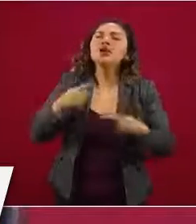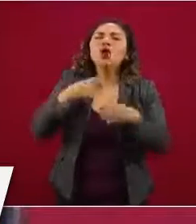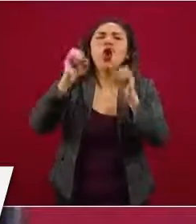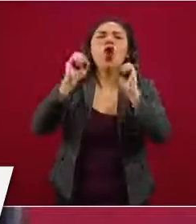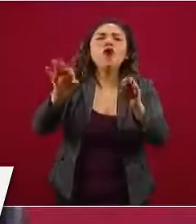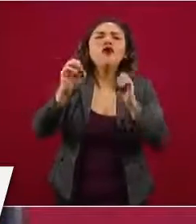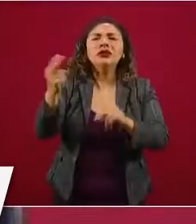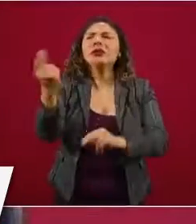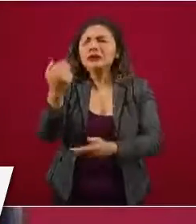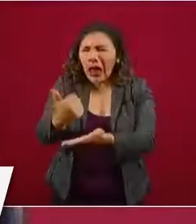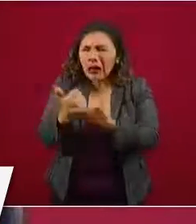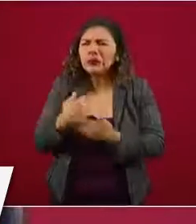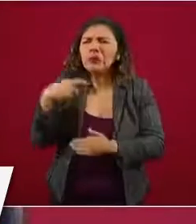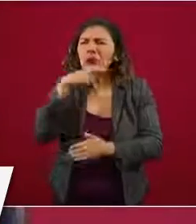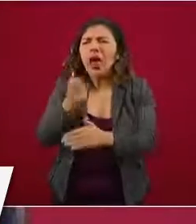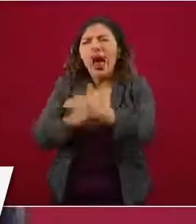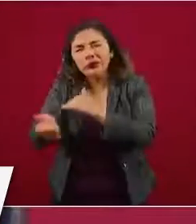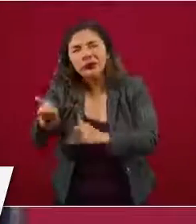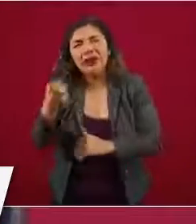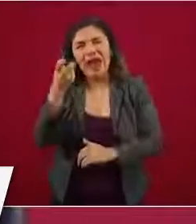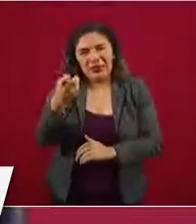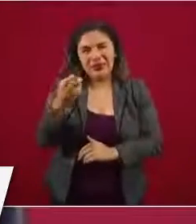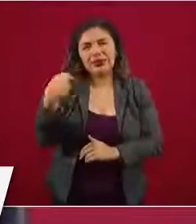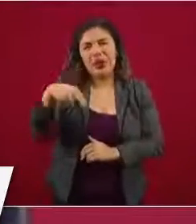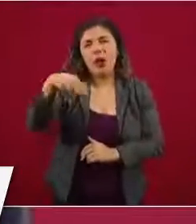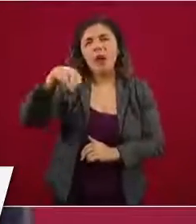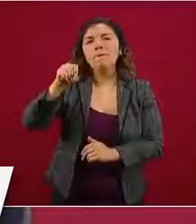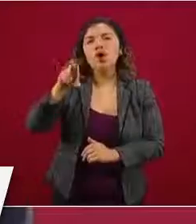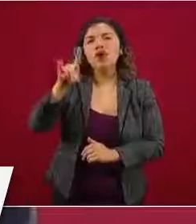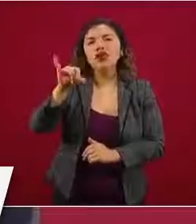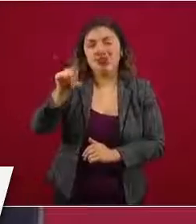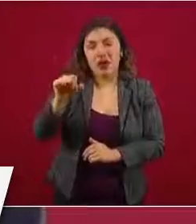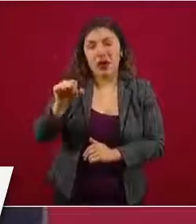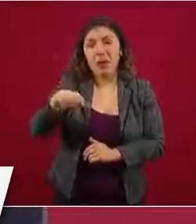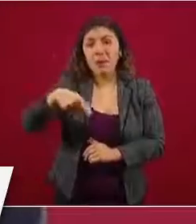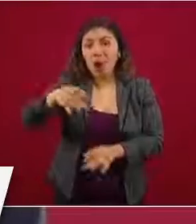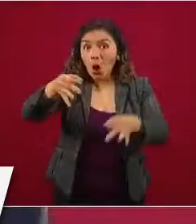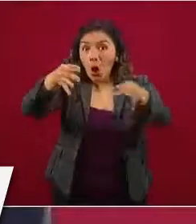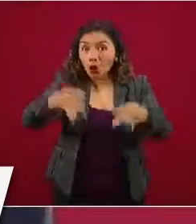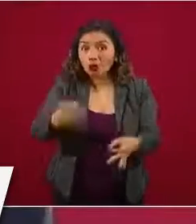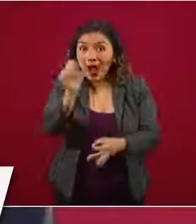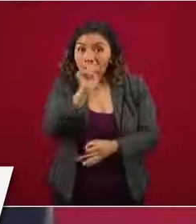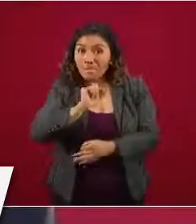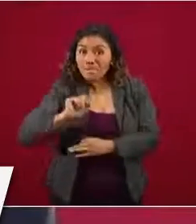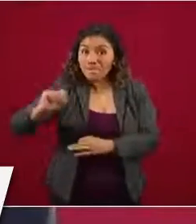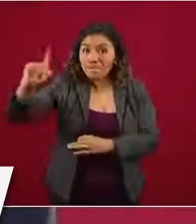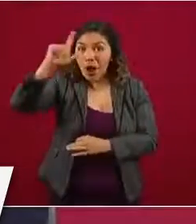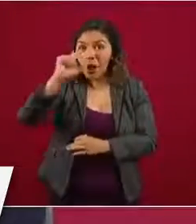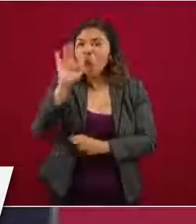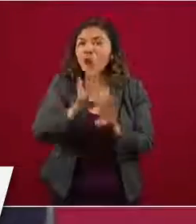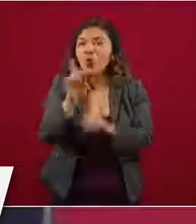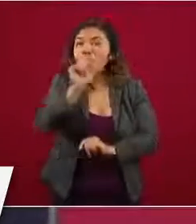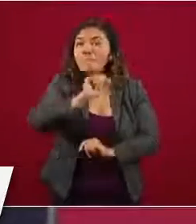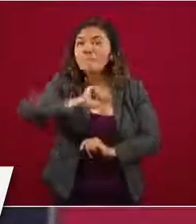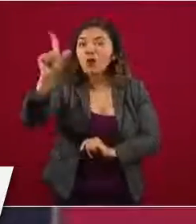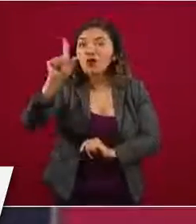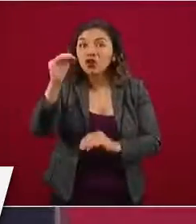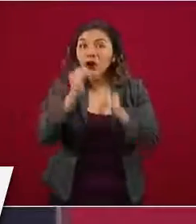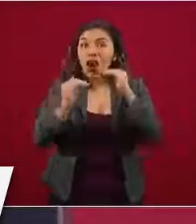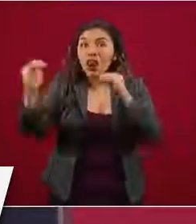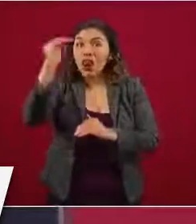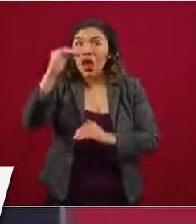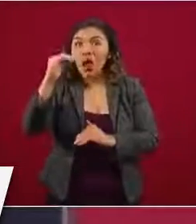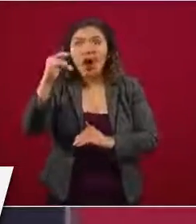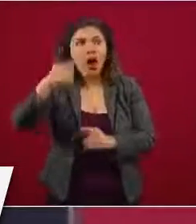Los grandes atracos no se